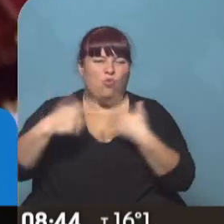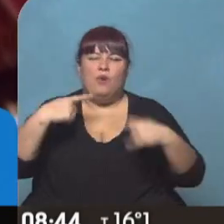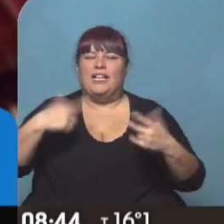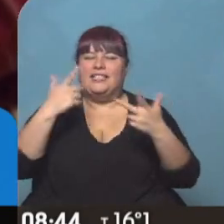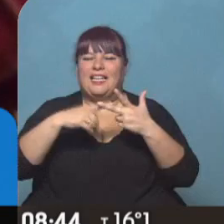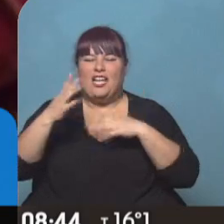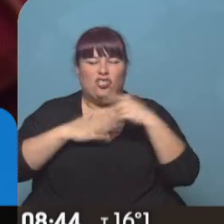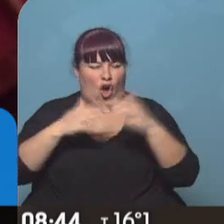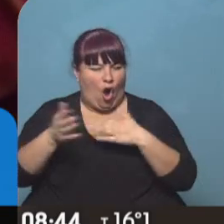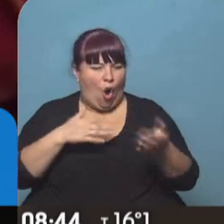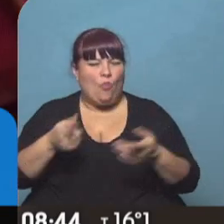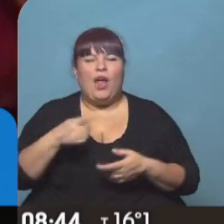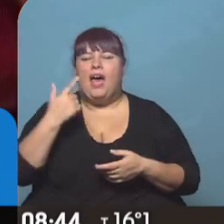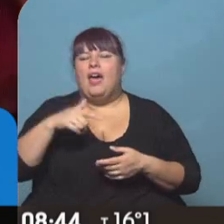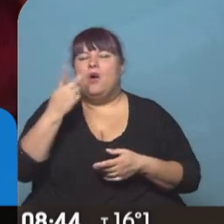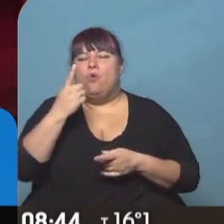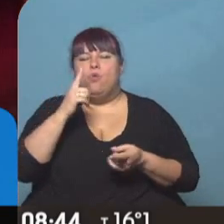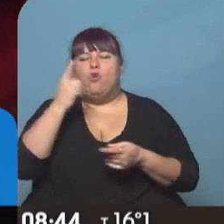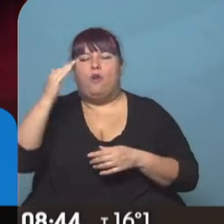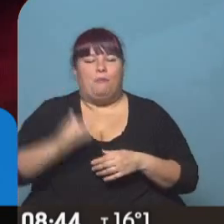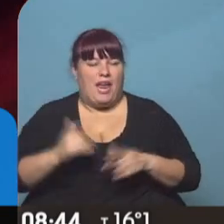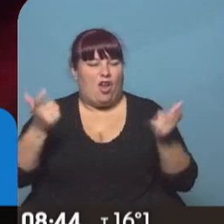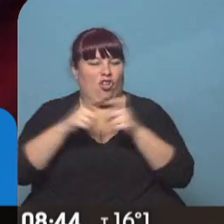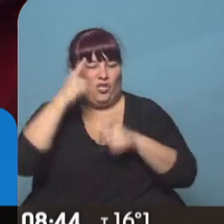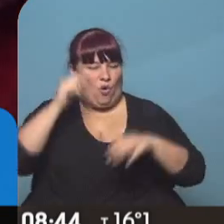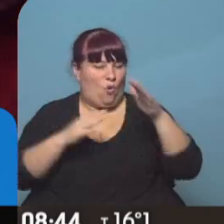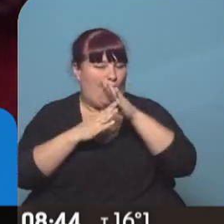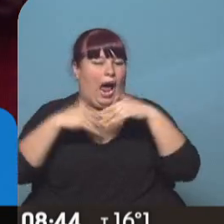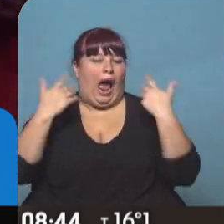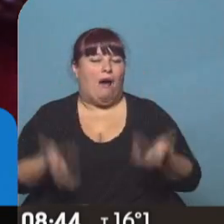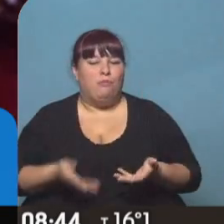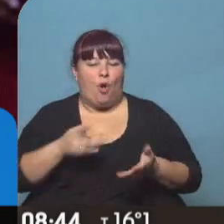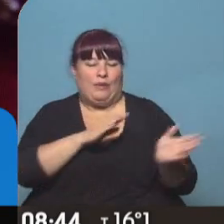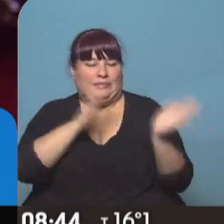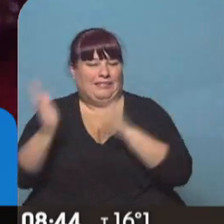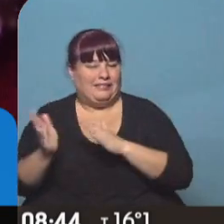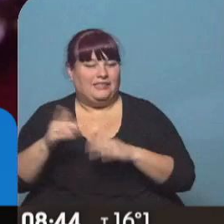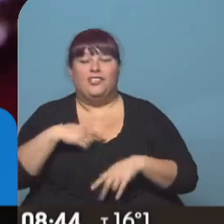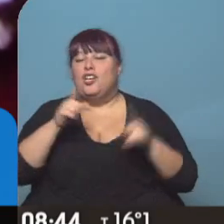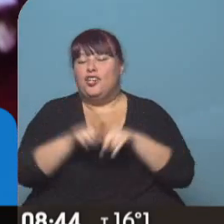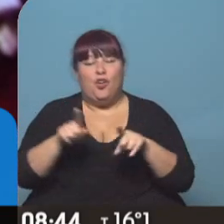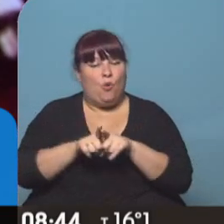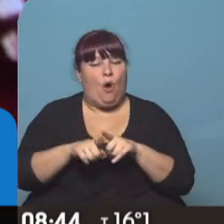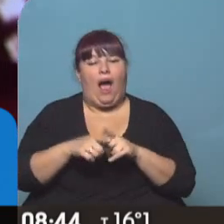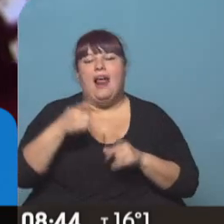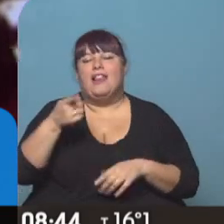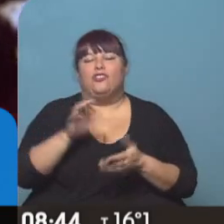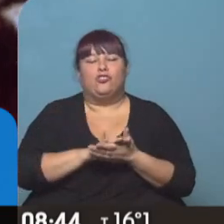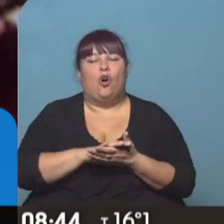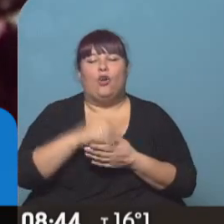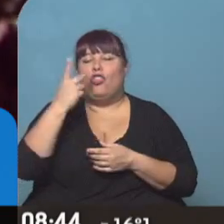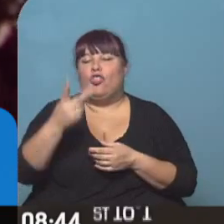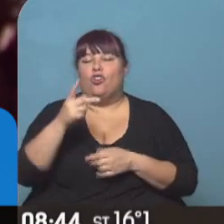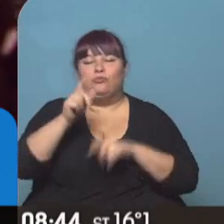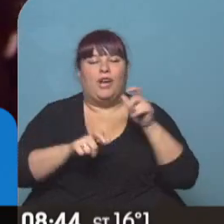tres horas en las que hubo un consejero menos en el consejo de la magistratura aprovecharon para y lo mismo ocurrió con el desplazamiento de dos